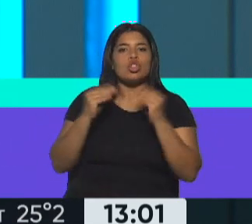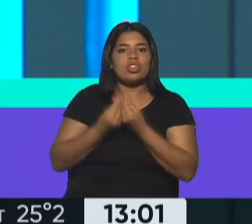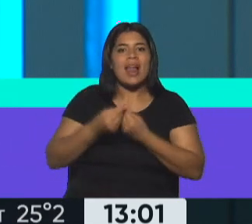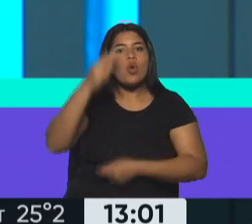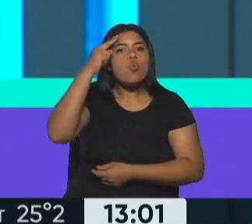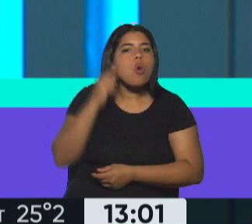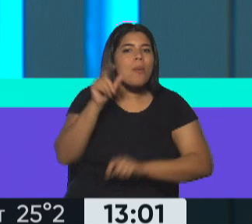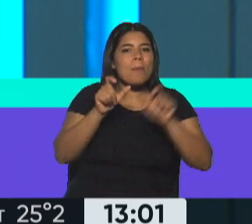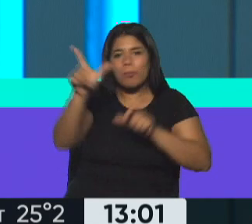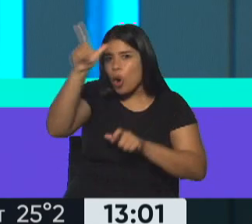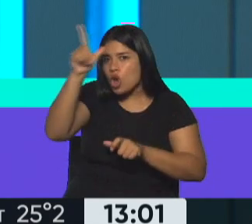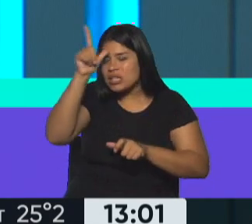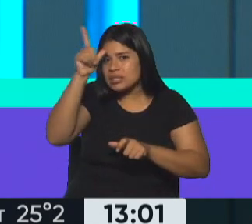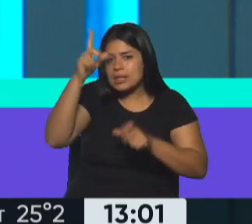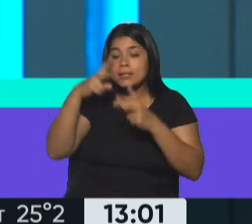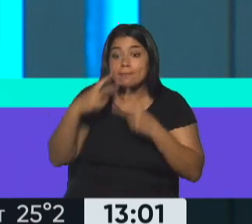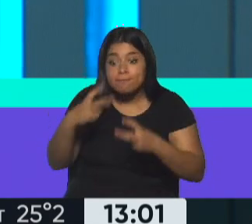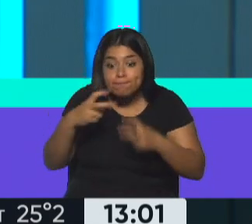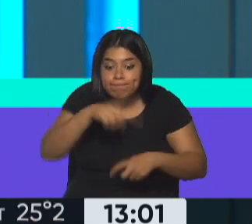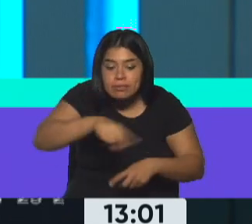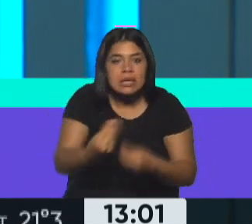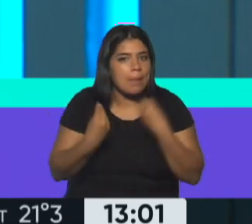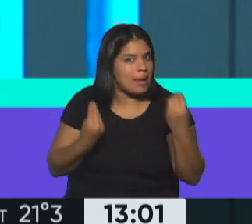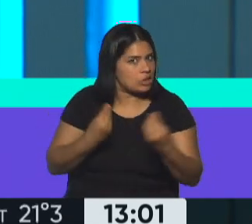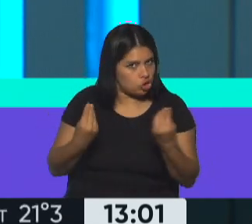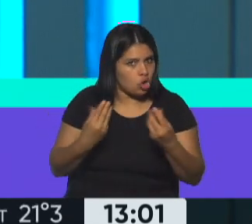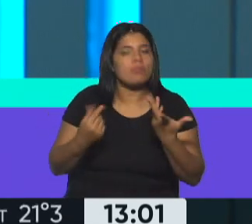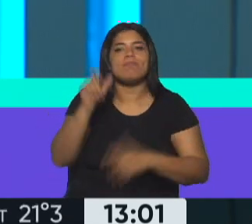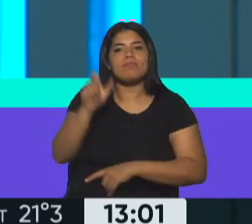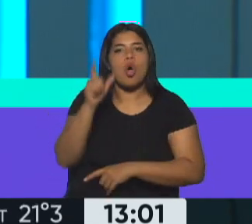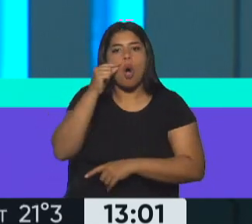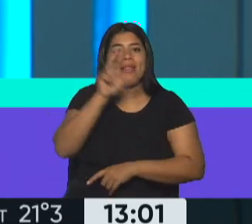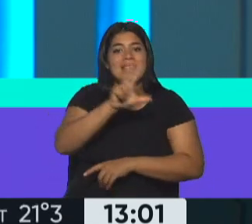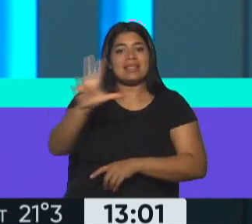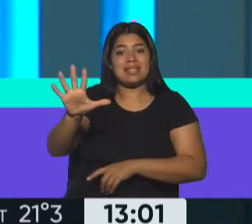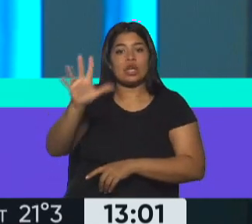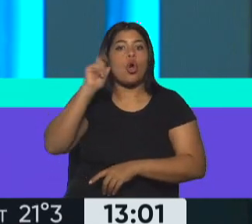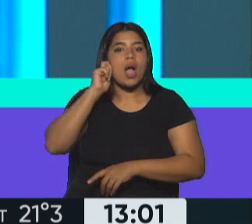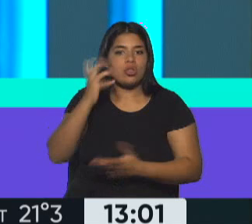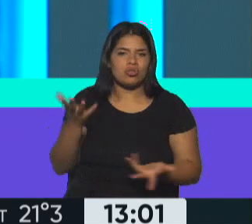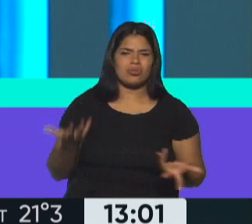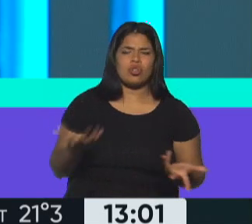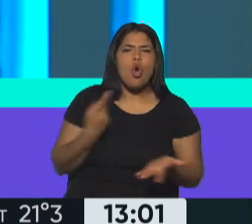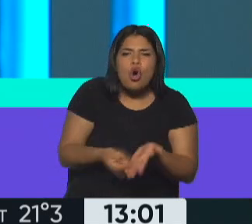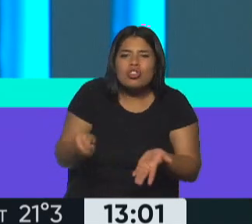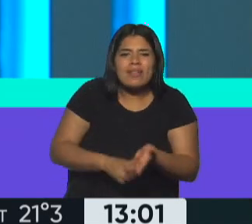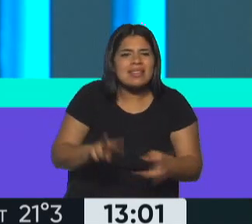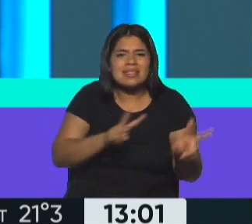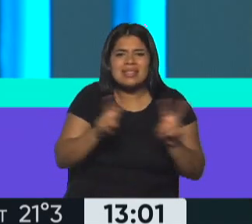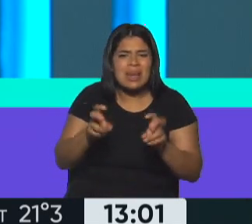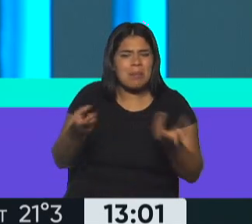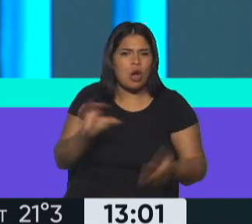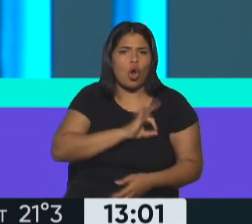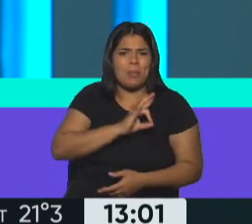siendo investigados de esa seccional a raíz de la muerte de este hombre de 35 años silvia volvemos a hablar una muerte dentro de una comisaría como